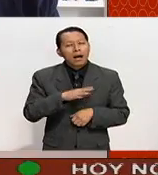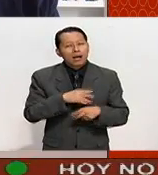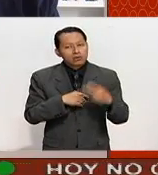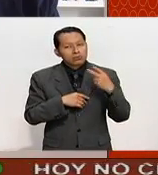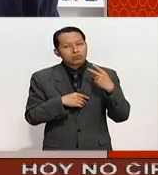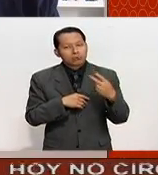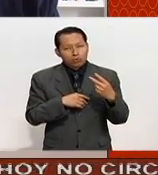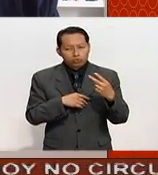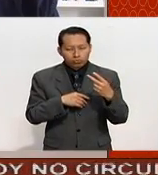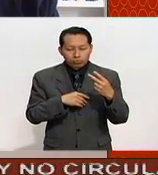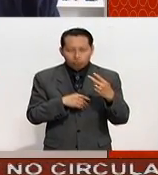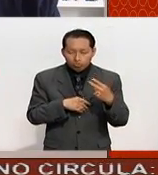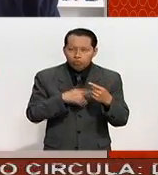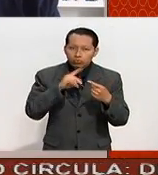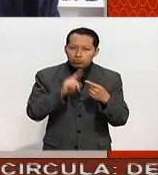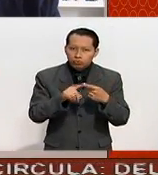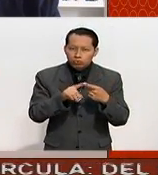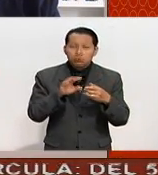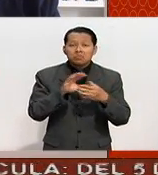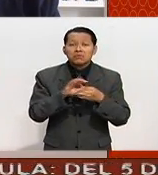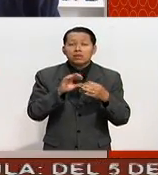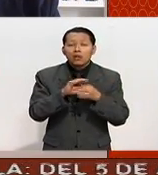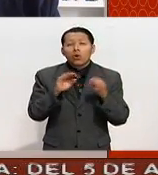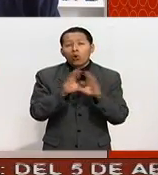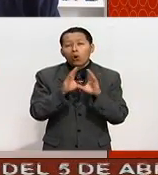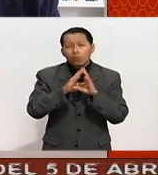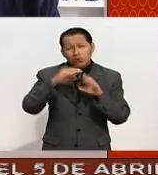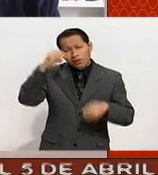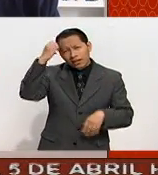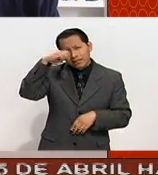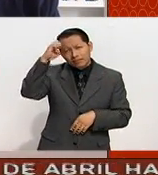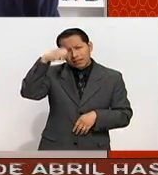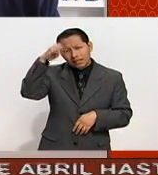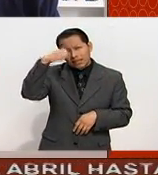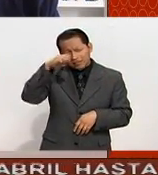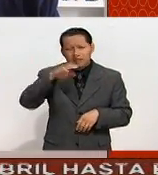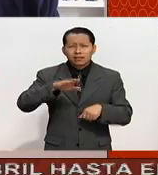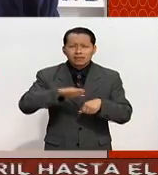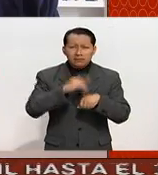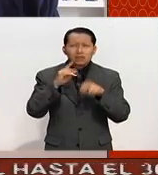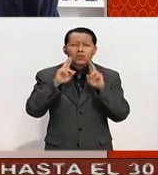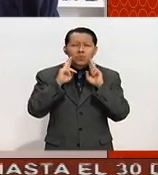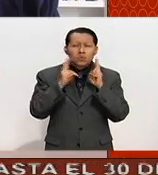Uno que dice, miren, ya como experiencia de la formación de la